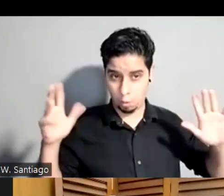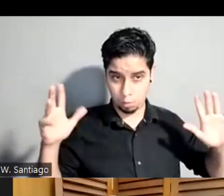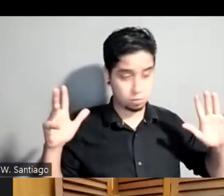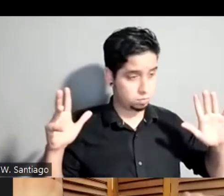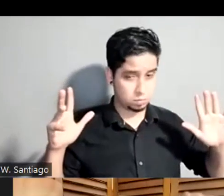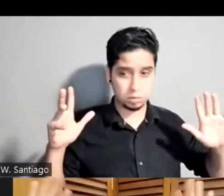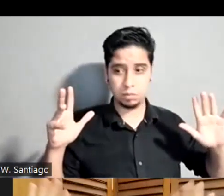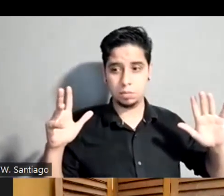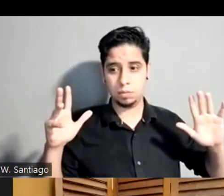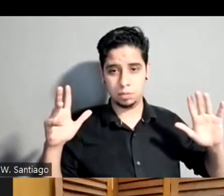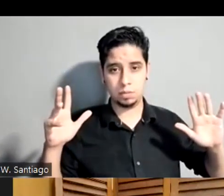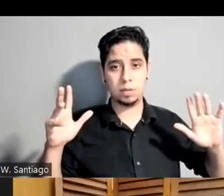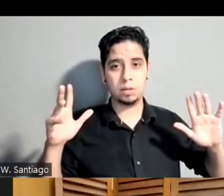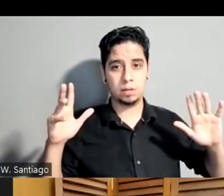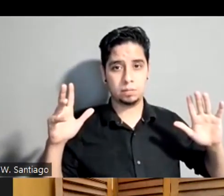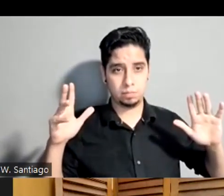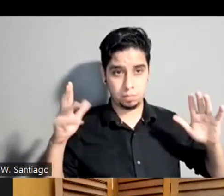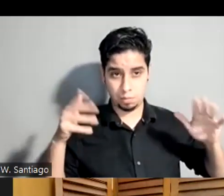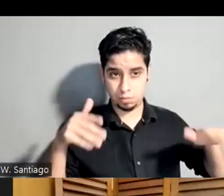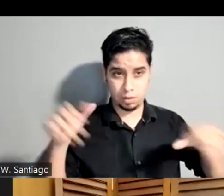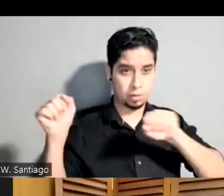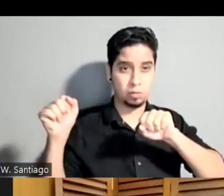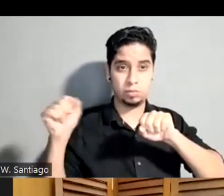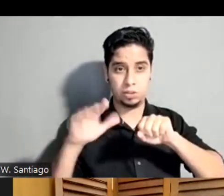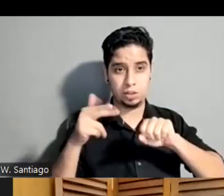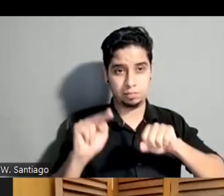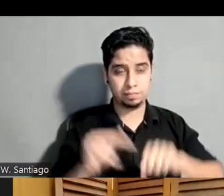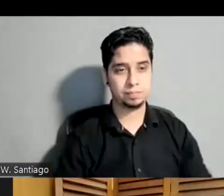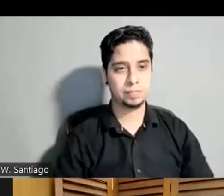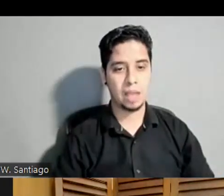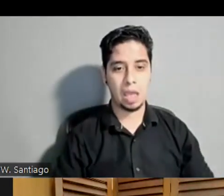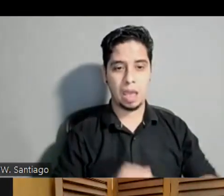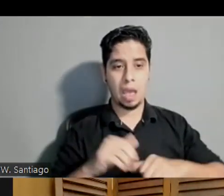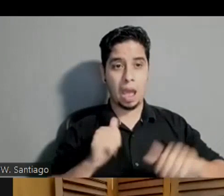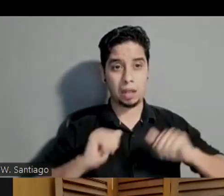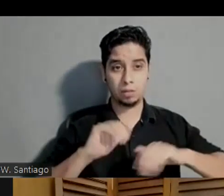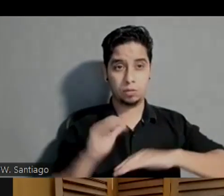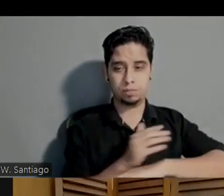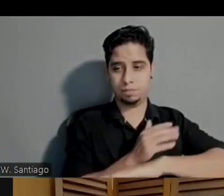nos vamos. Nos fuimos. Ah, bueno, pues llévatelo, Chenan. Nos fuimos.